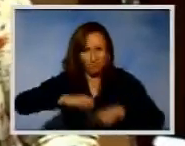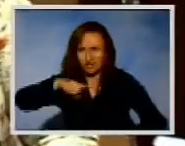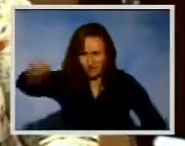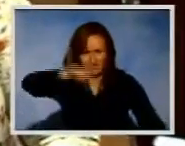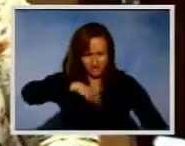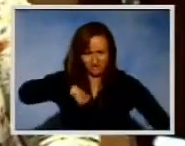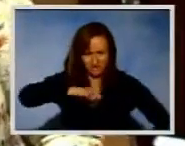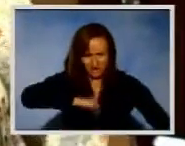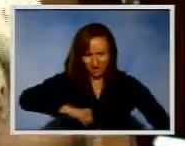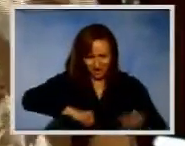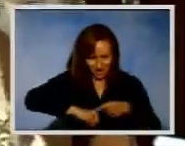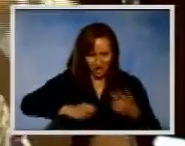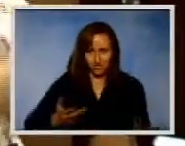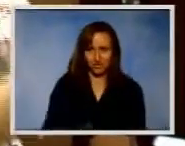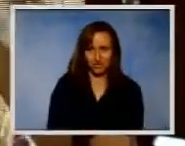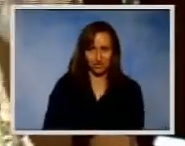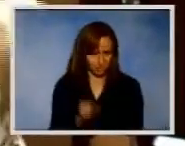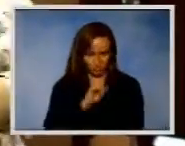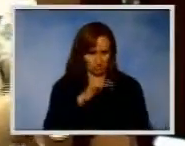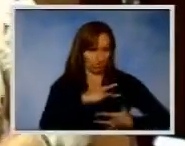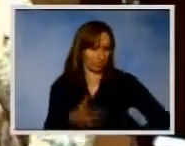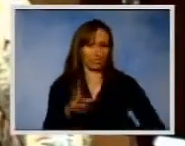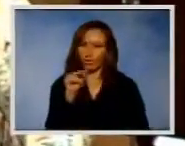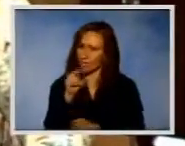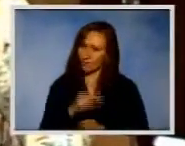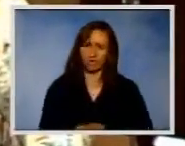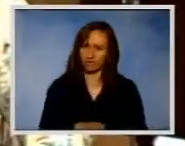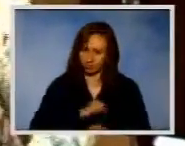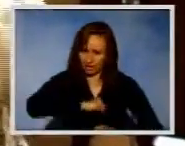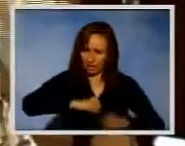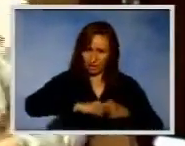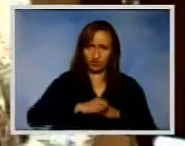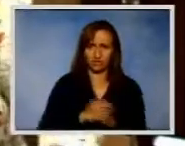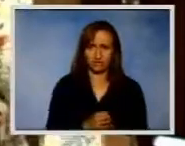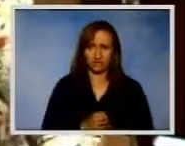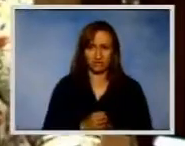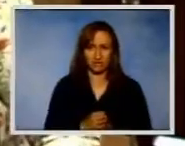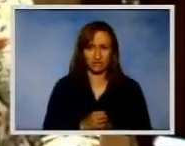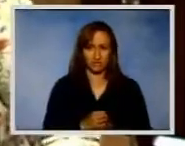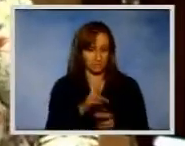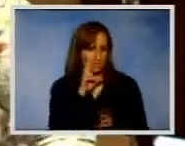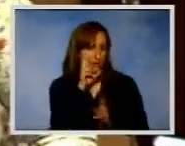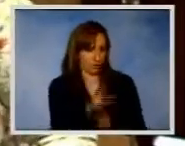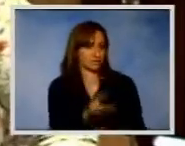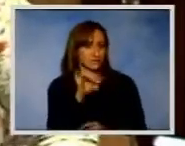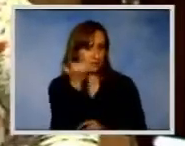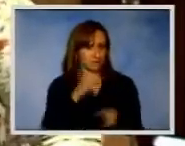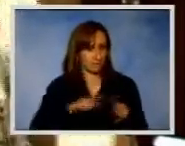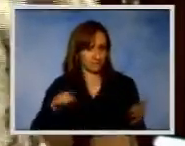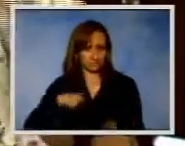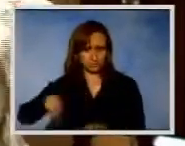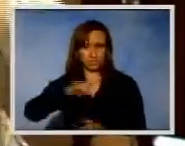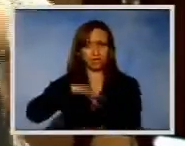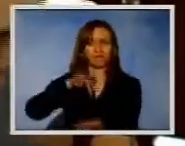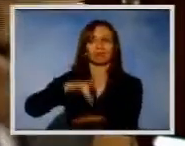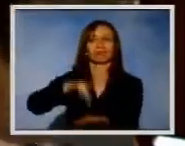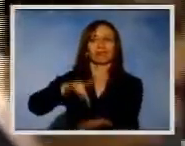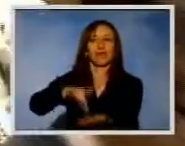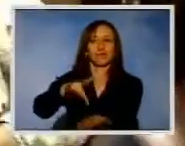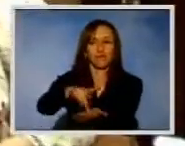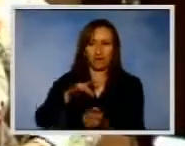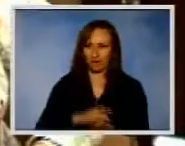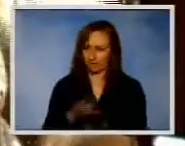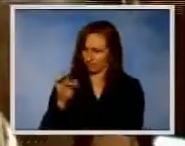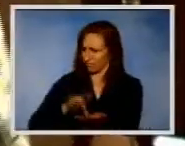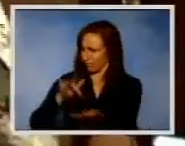que ellos se ganaron. Si bien es cierto, tengo que reconocérselo, le quiero decir que hay una deuda muy grande y sigue habiendo una deuda